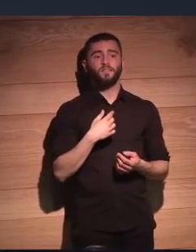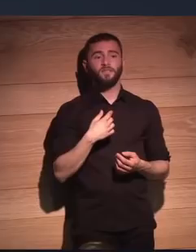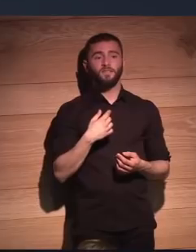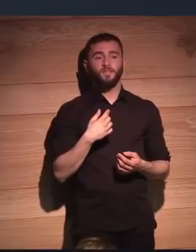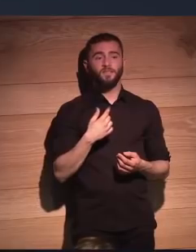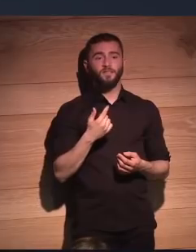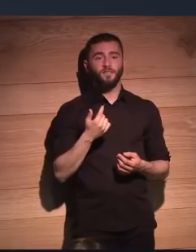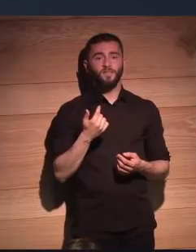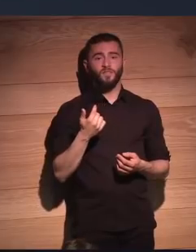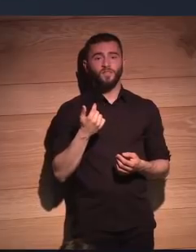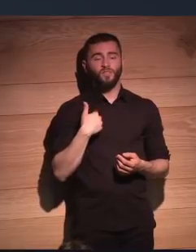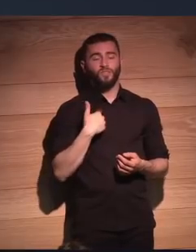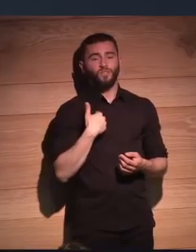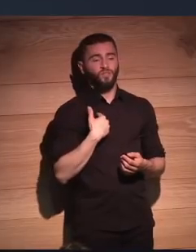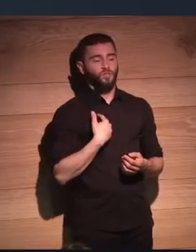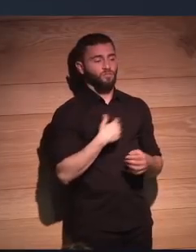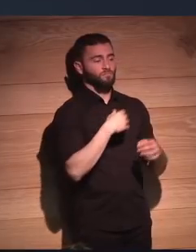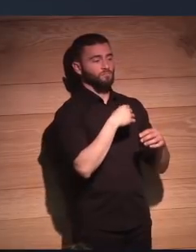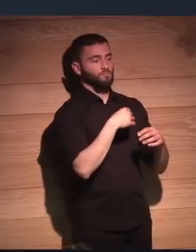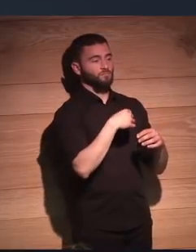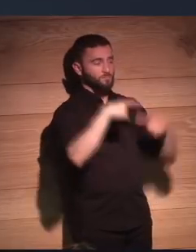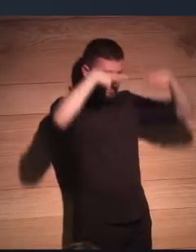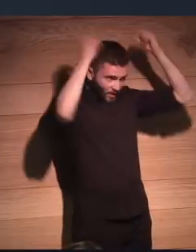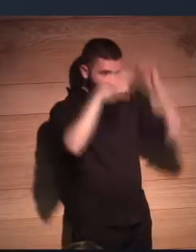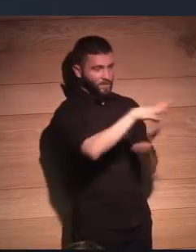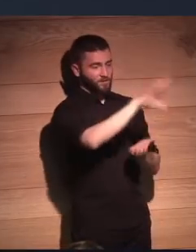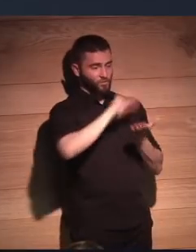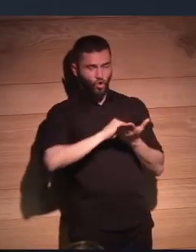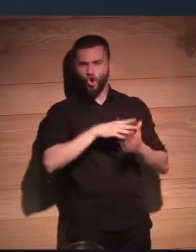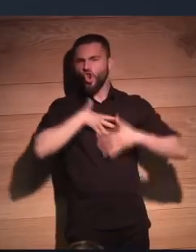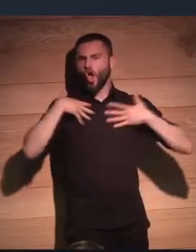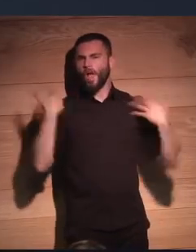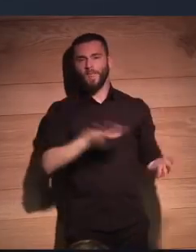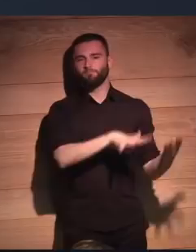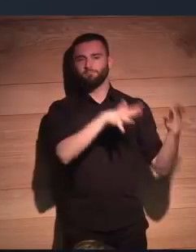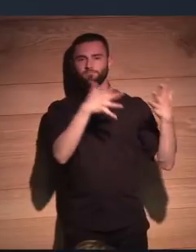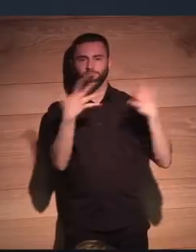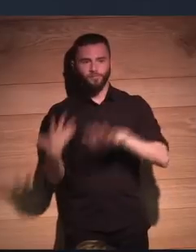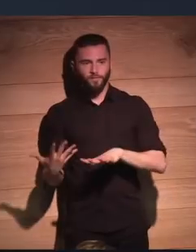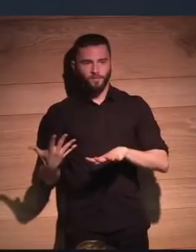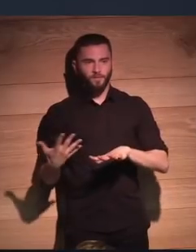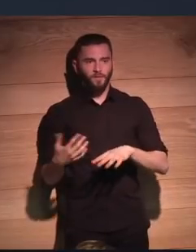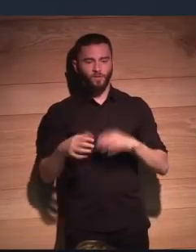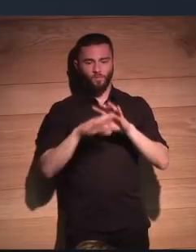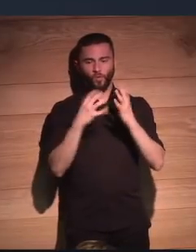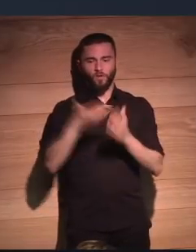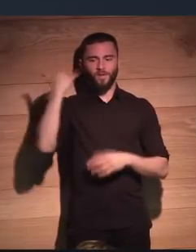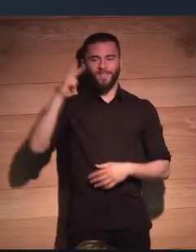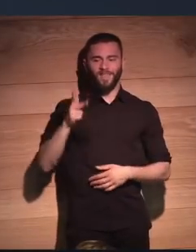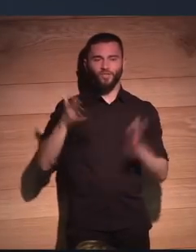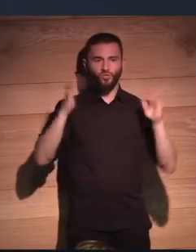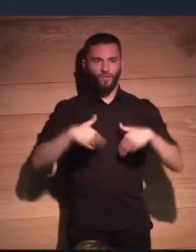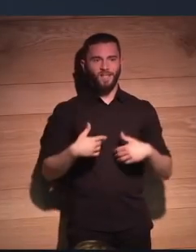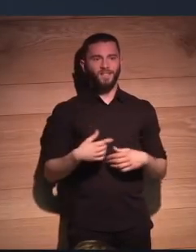lo entiendo como me da la gana, lo transformo como me apetece, eso que se puede hacer en un mundo hace unos años sin derechos, son esas versiones frikis que